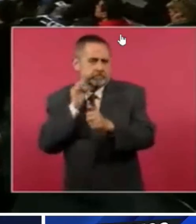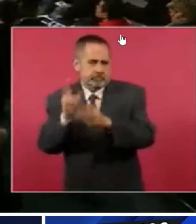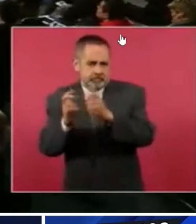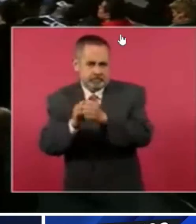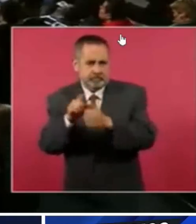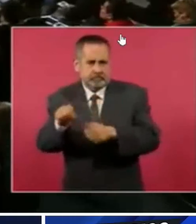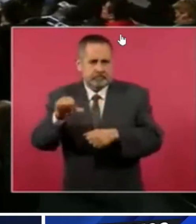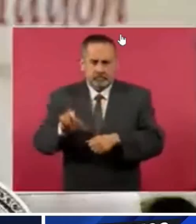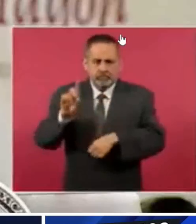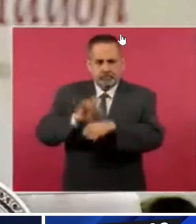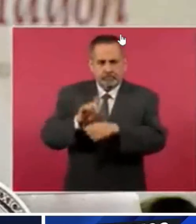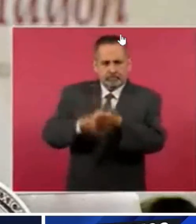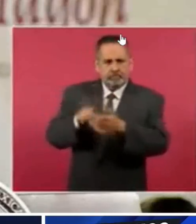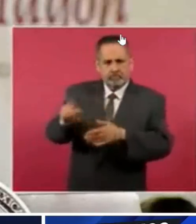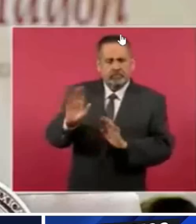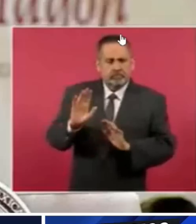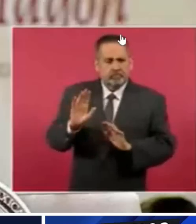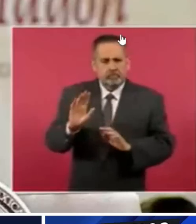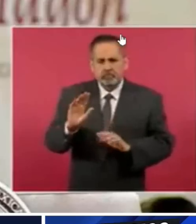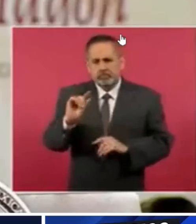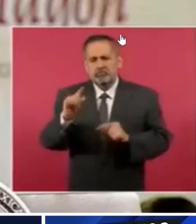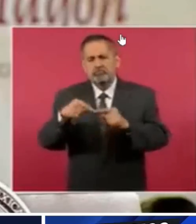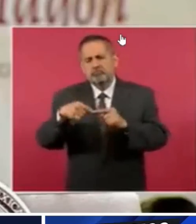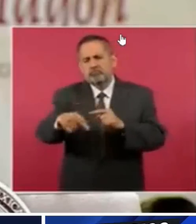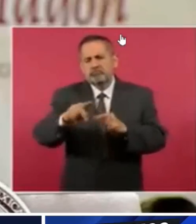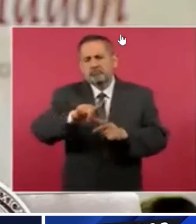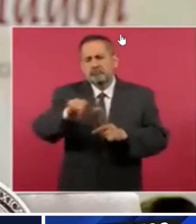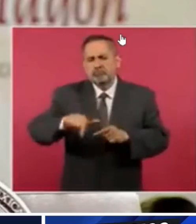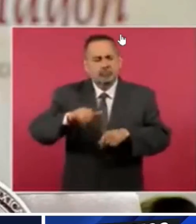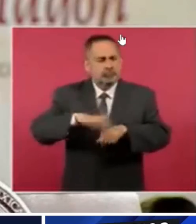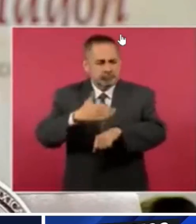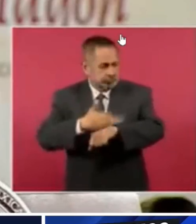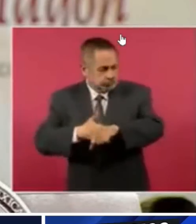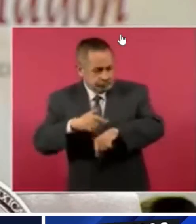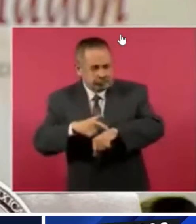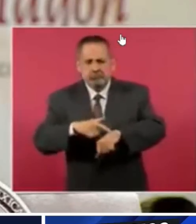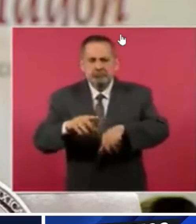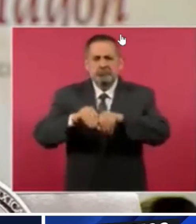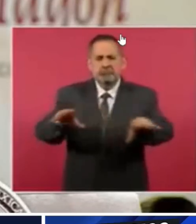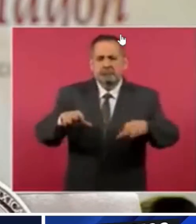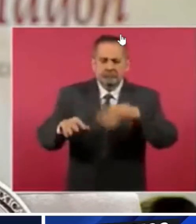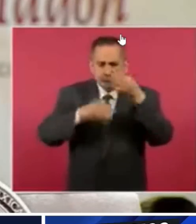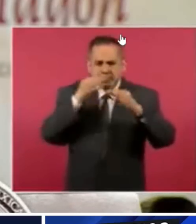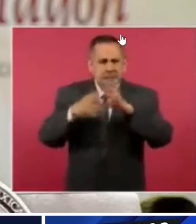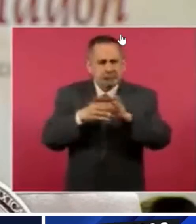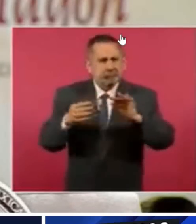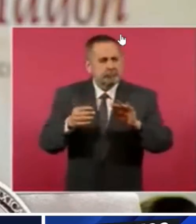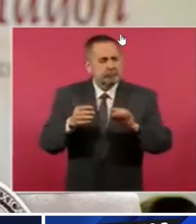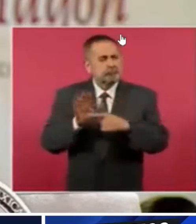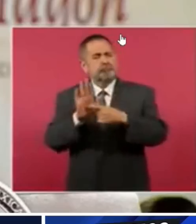va a buscar el día de hoy? Hoy mismo, y en un momento más tarde, le pediría al fiscal que pueda dar la información correspondiente, que pueda